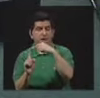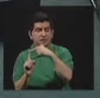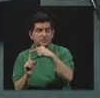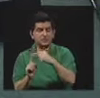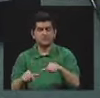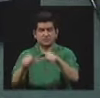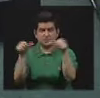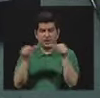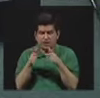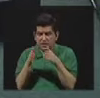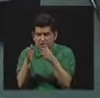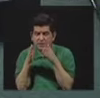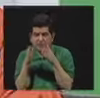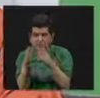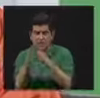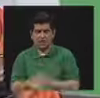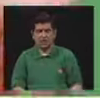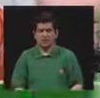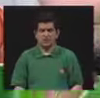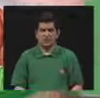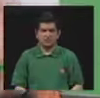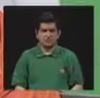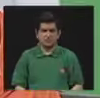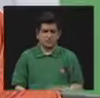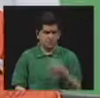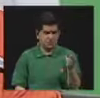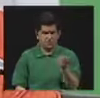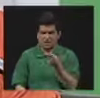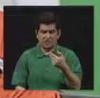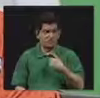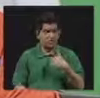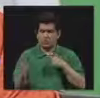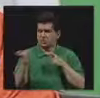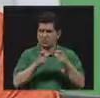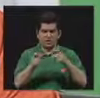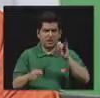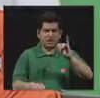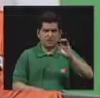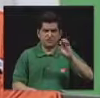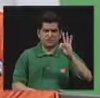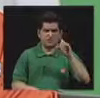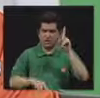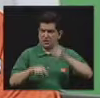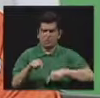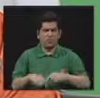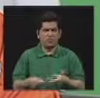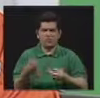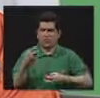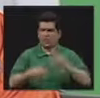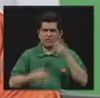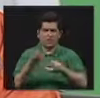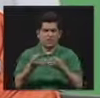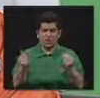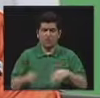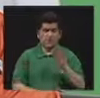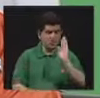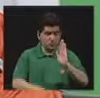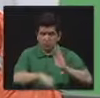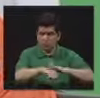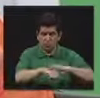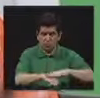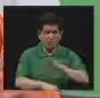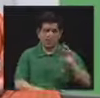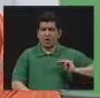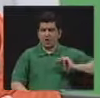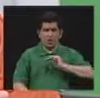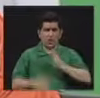hasta áreas viales, ninguna de las ellas tiene ningún tipo de dominio, el ICT por lo tanto no puede arreglar ningún problema, y no por culpa del ICT ni